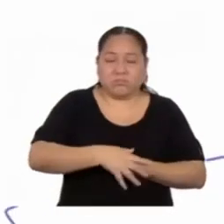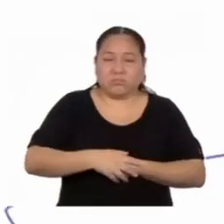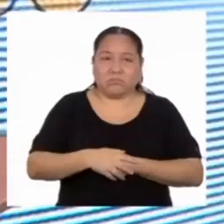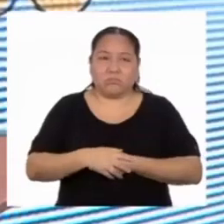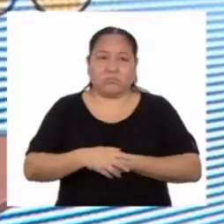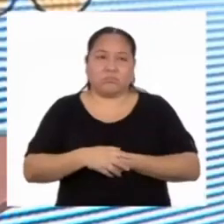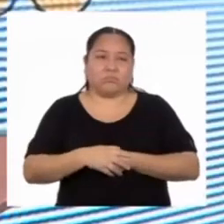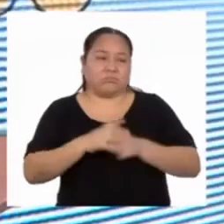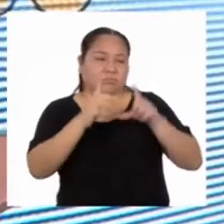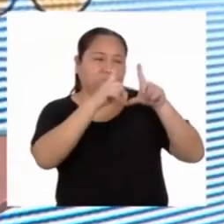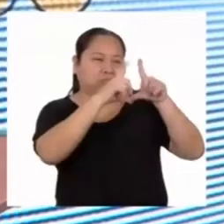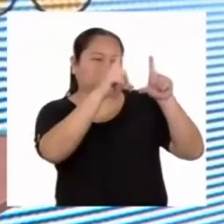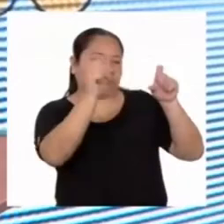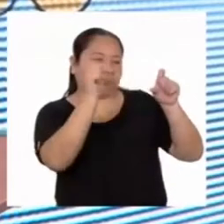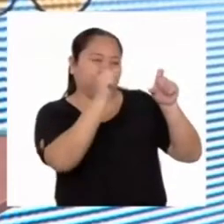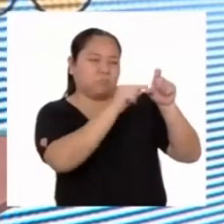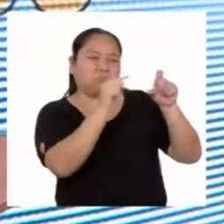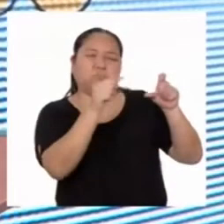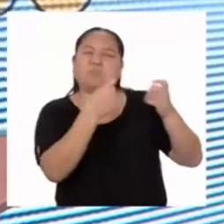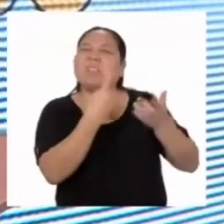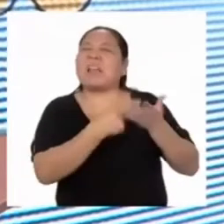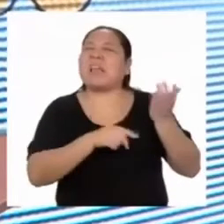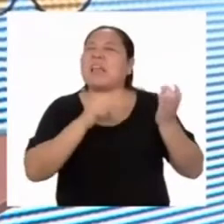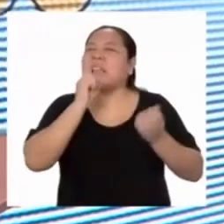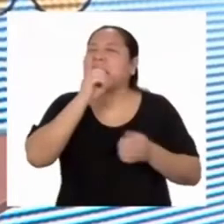el párrafo?